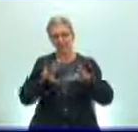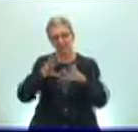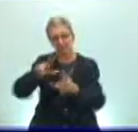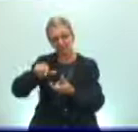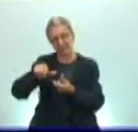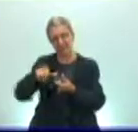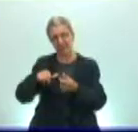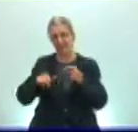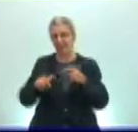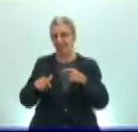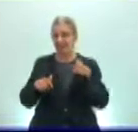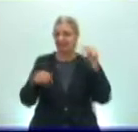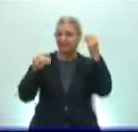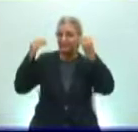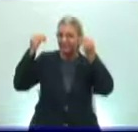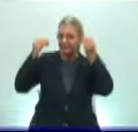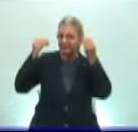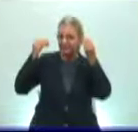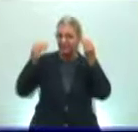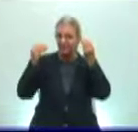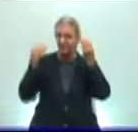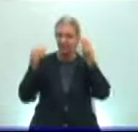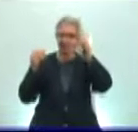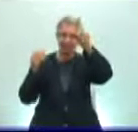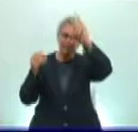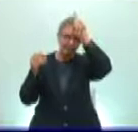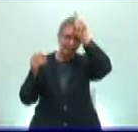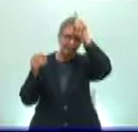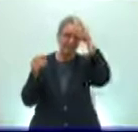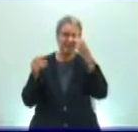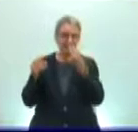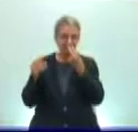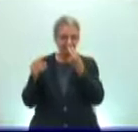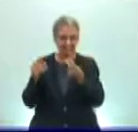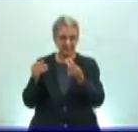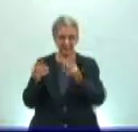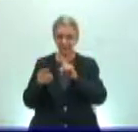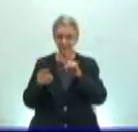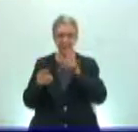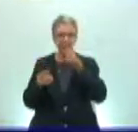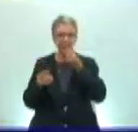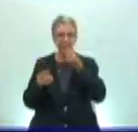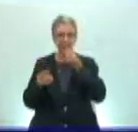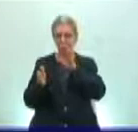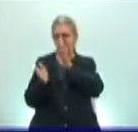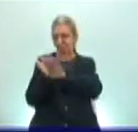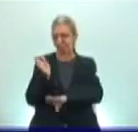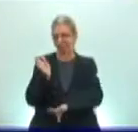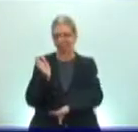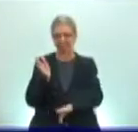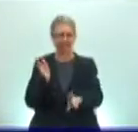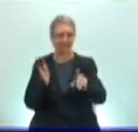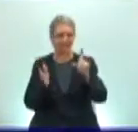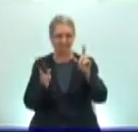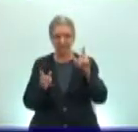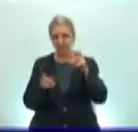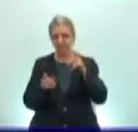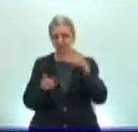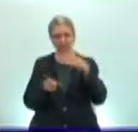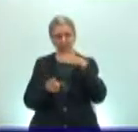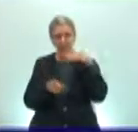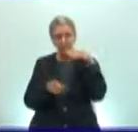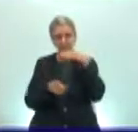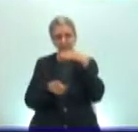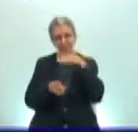analizamos cómo la Alemania fascista no pudo destruir la Unión Soviética, ni eliminar el socialismo, ni